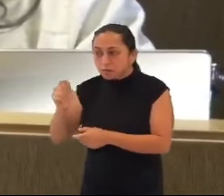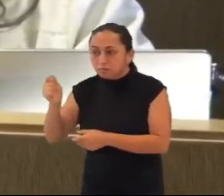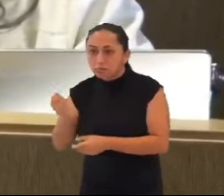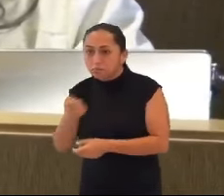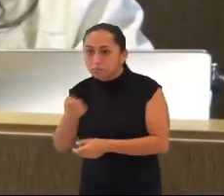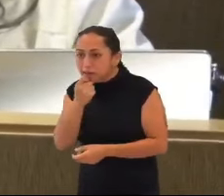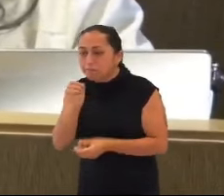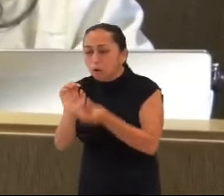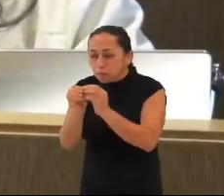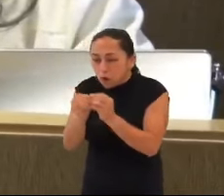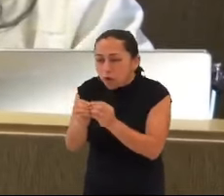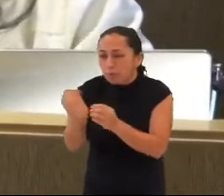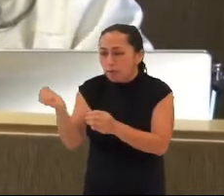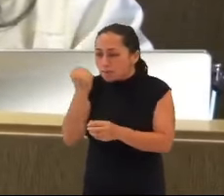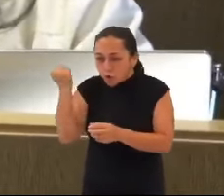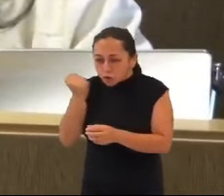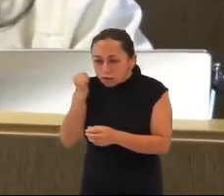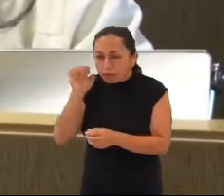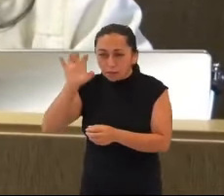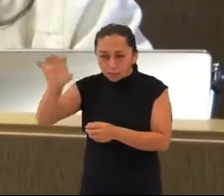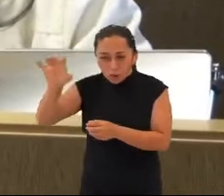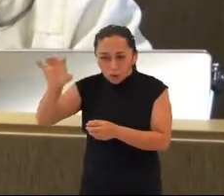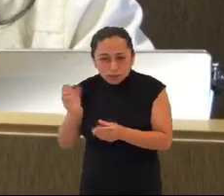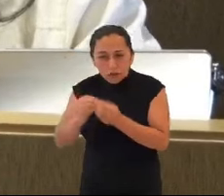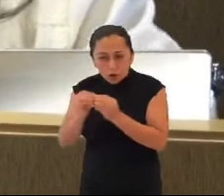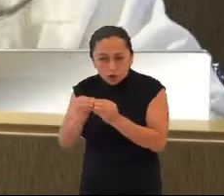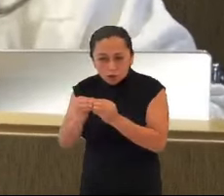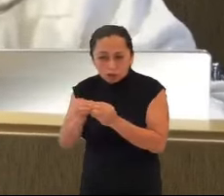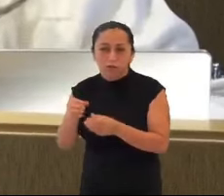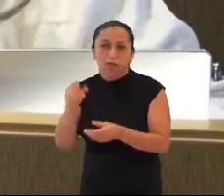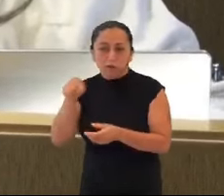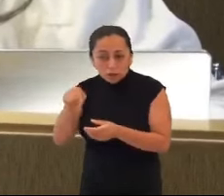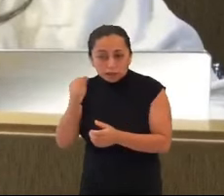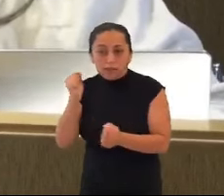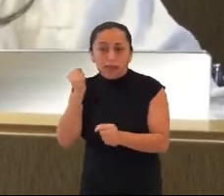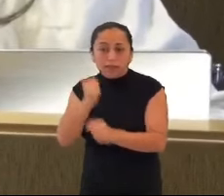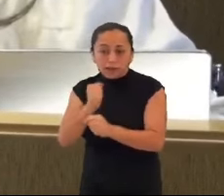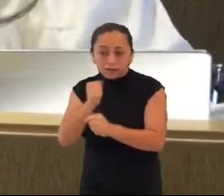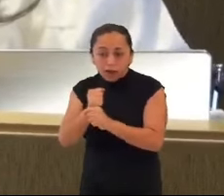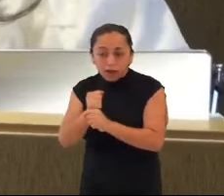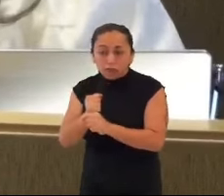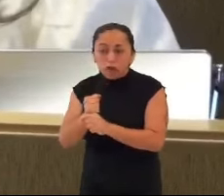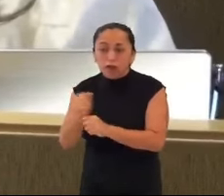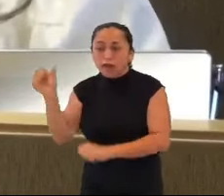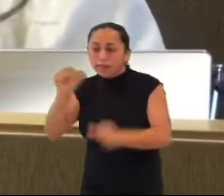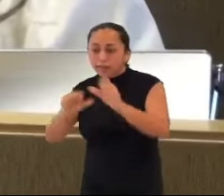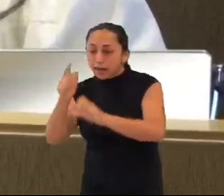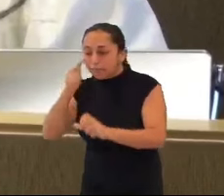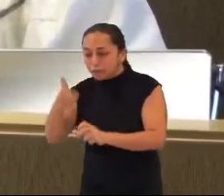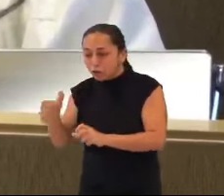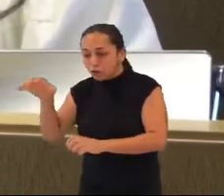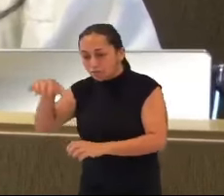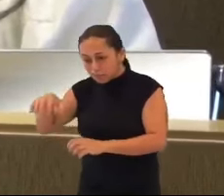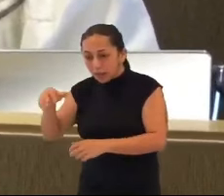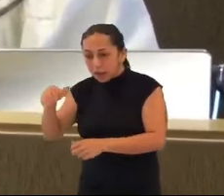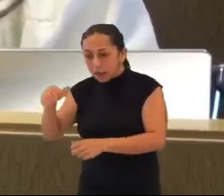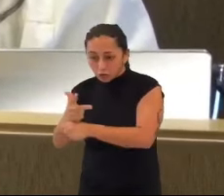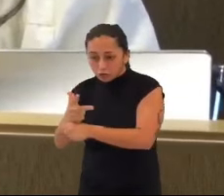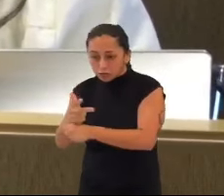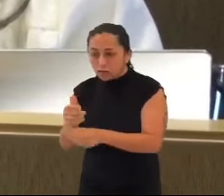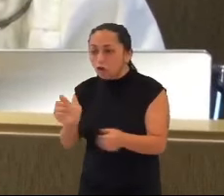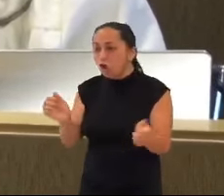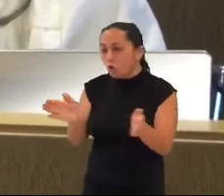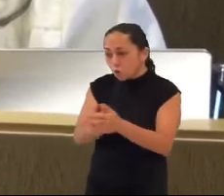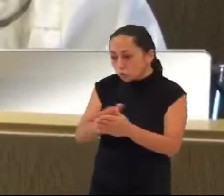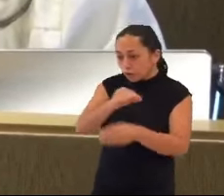nivel provincial es el de los trabajadores de la petroquímica Río Tercero y todos los trabajadores afectados junto a sus familias. Por